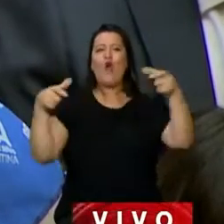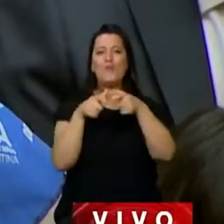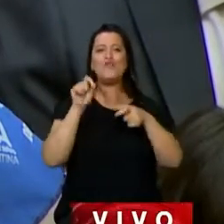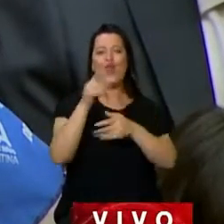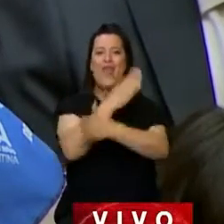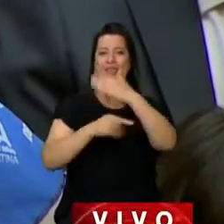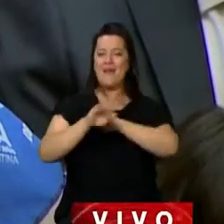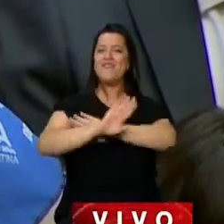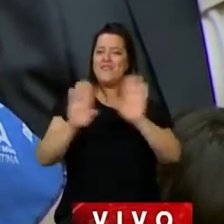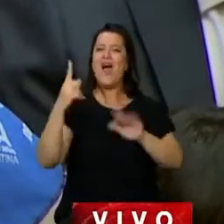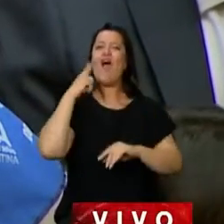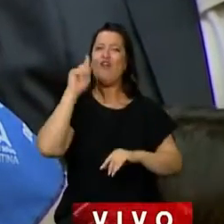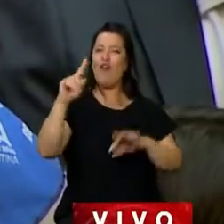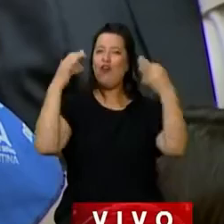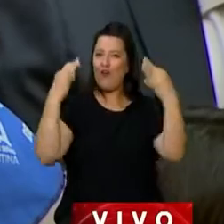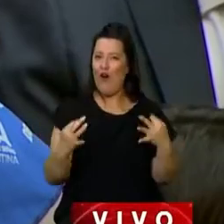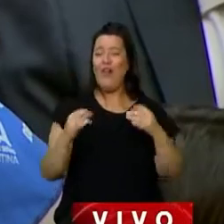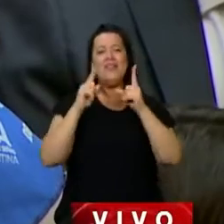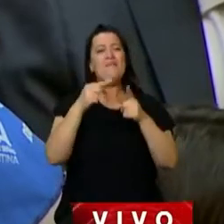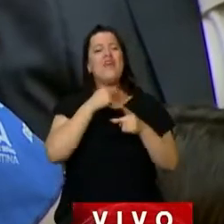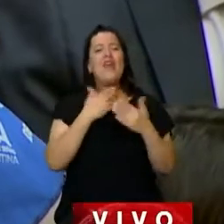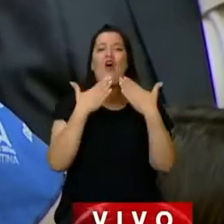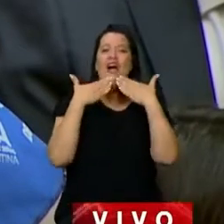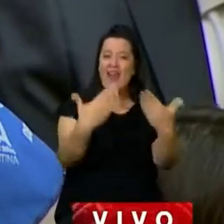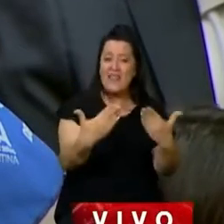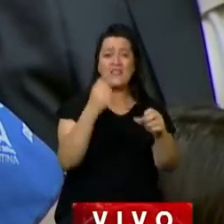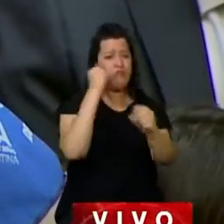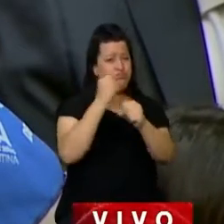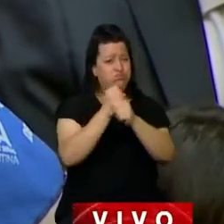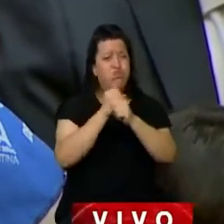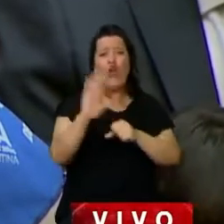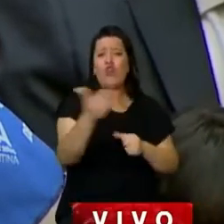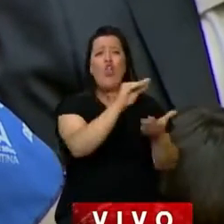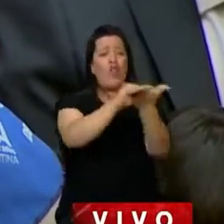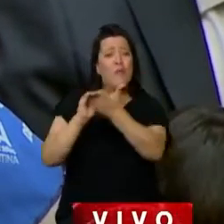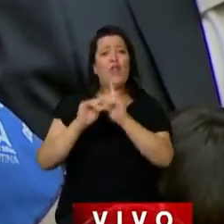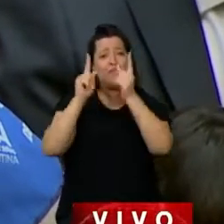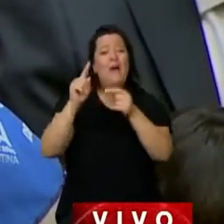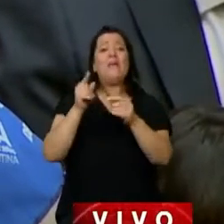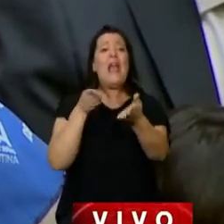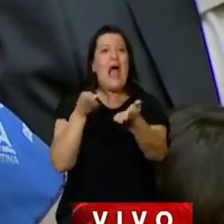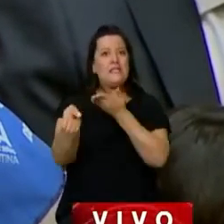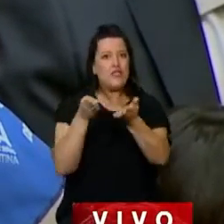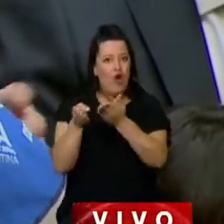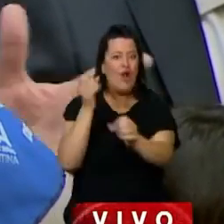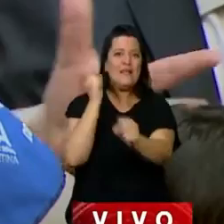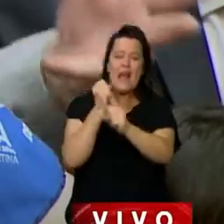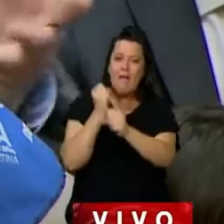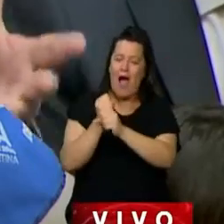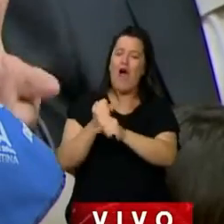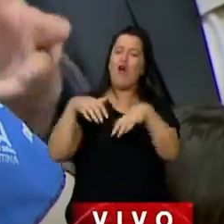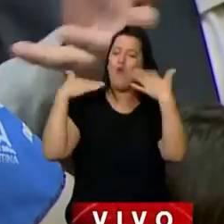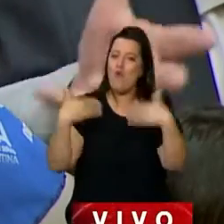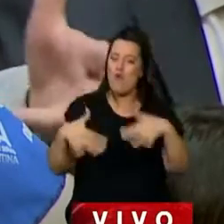Discapacidad en la que también quiero agradecer, además del trabajo de todos los diputados, el trabajo de los asesores que fueron los que